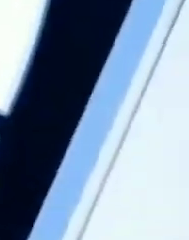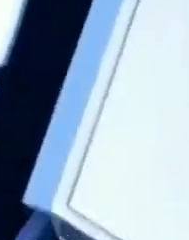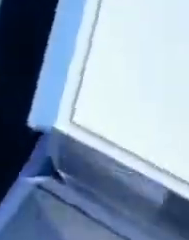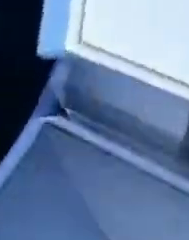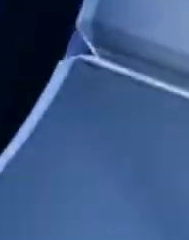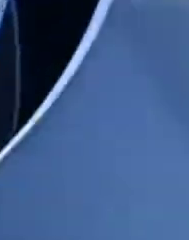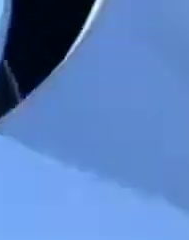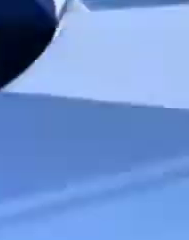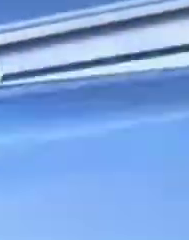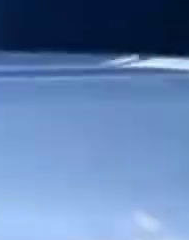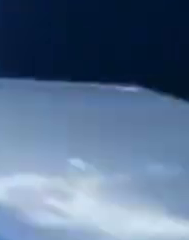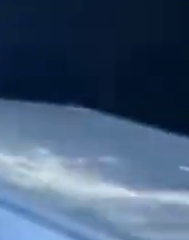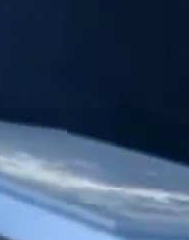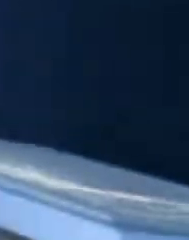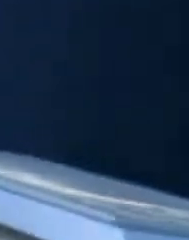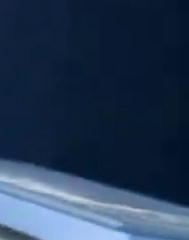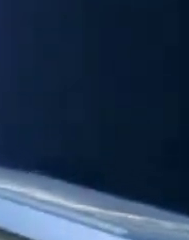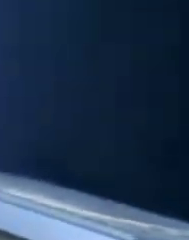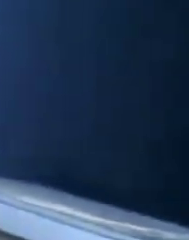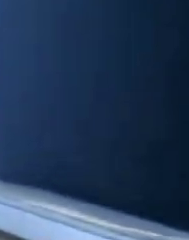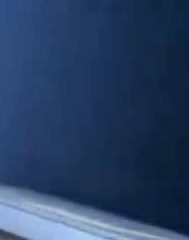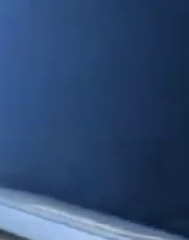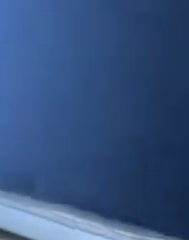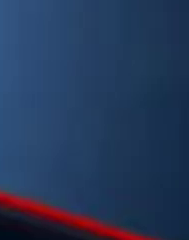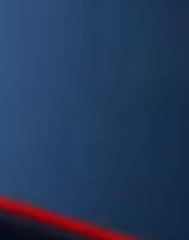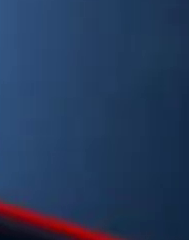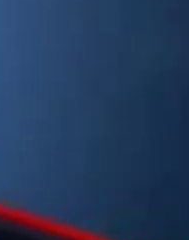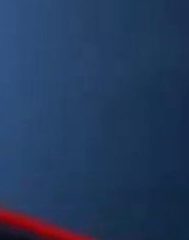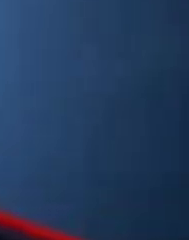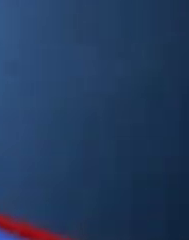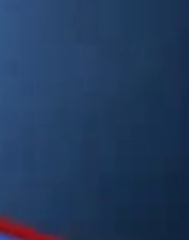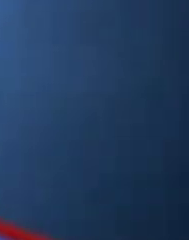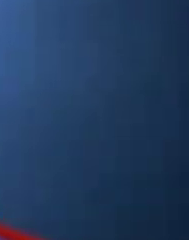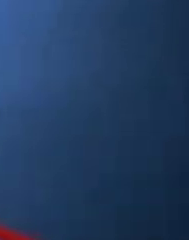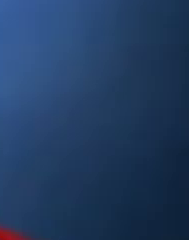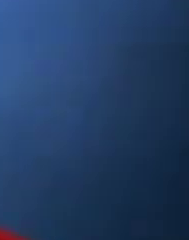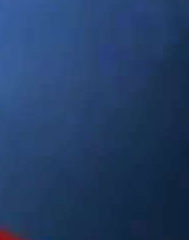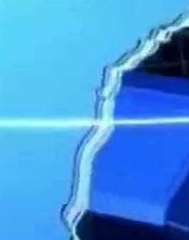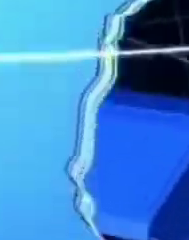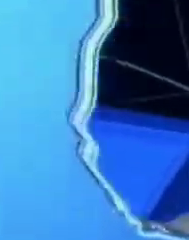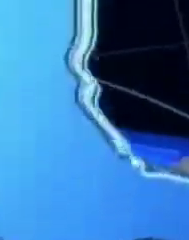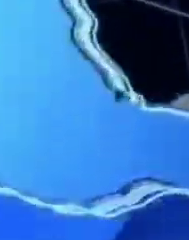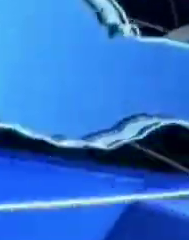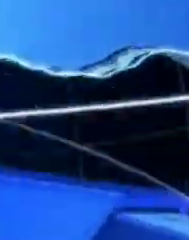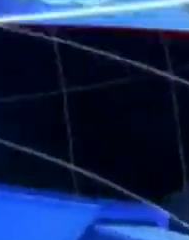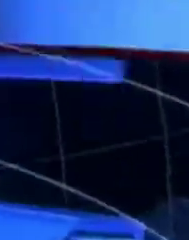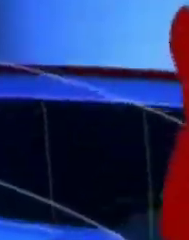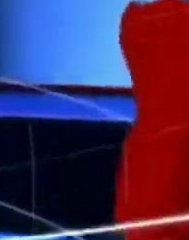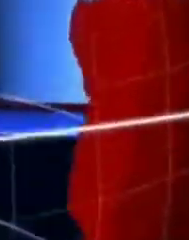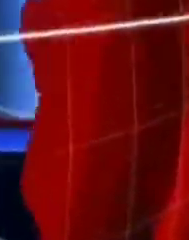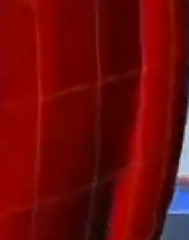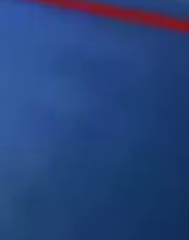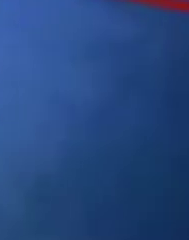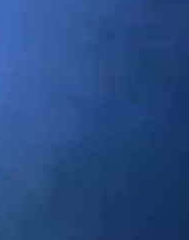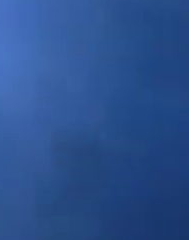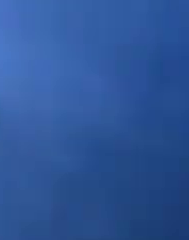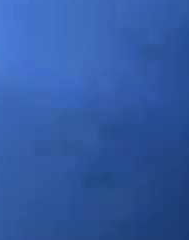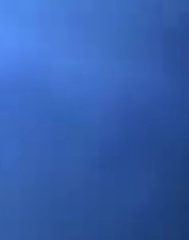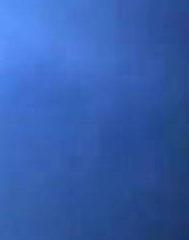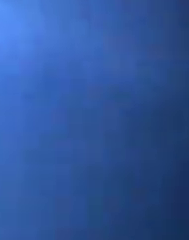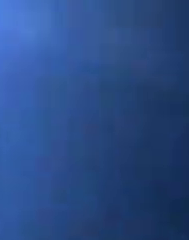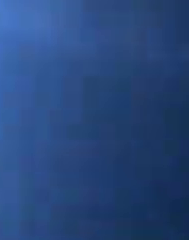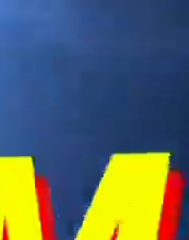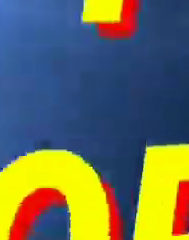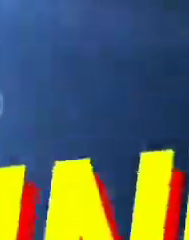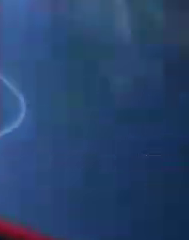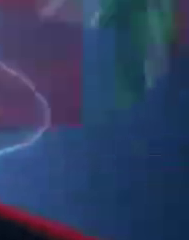Es ser honesto. Ser de izquierda es actuar con principios, con ideales. De izquierda es no